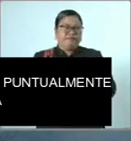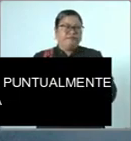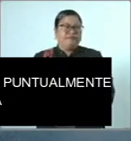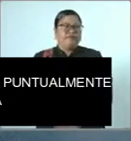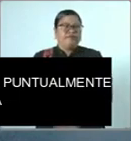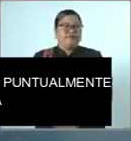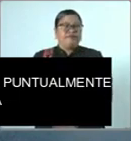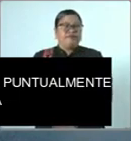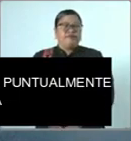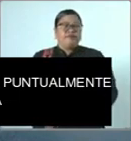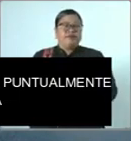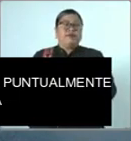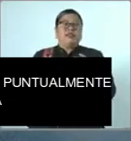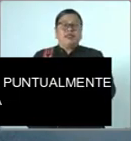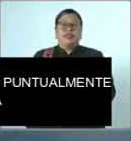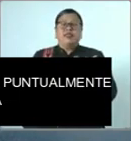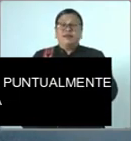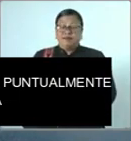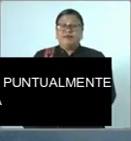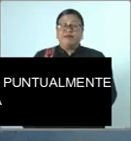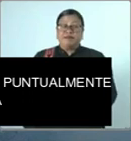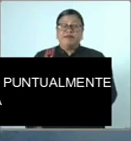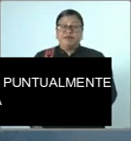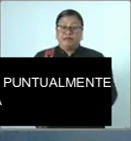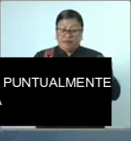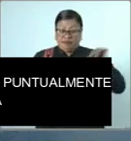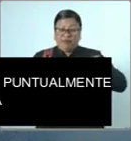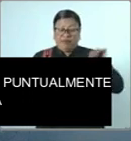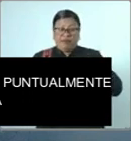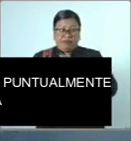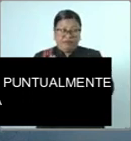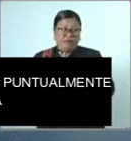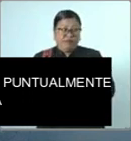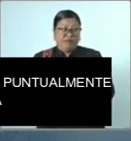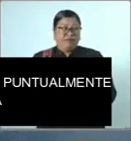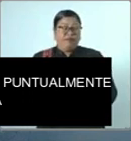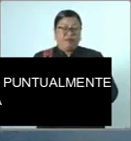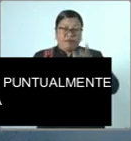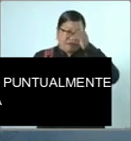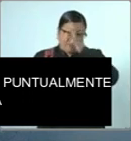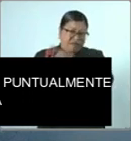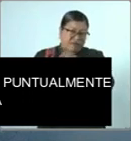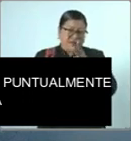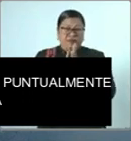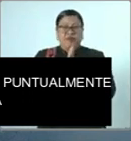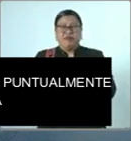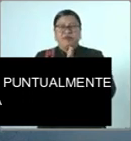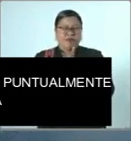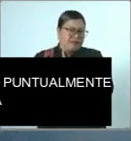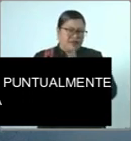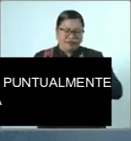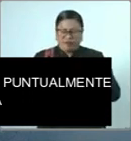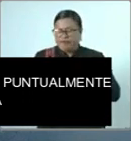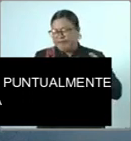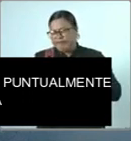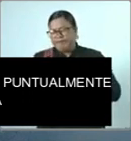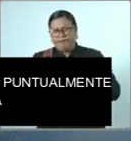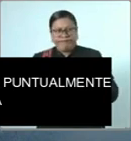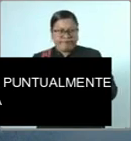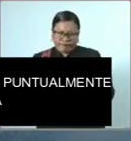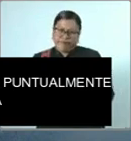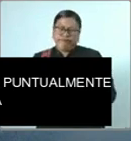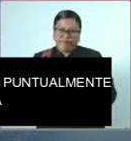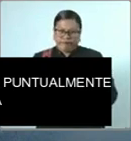Y este es el pronóstico que tenemos el día de hoy para que por favor todos tomemos las previsiones, ya